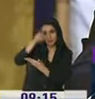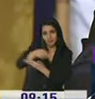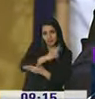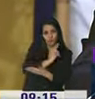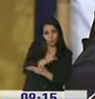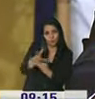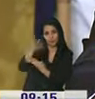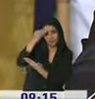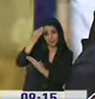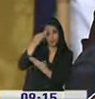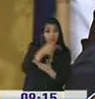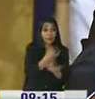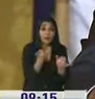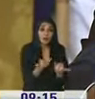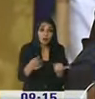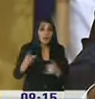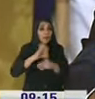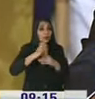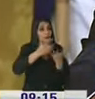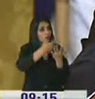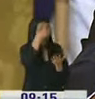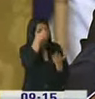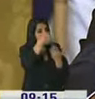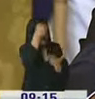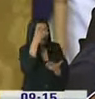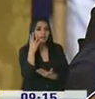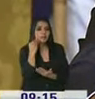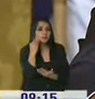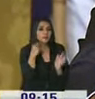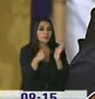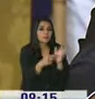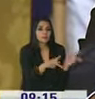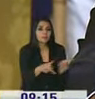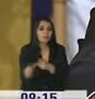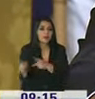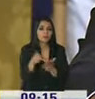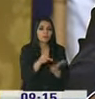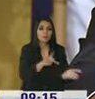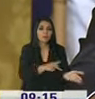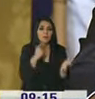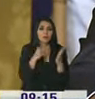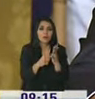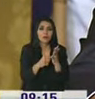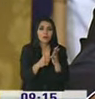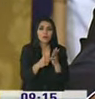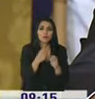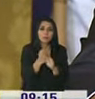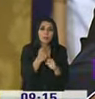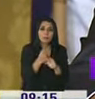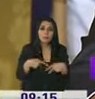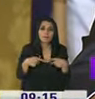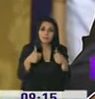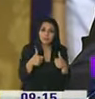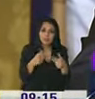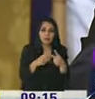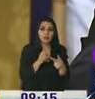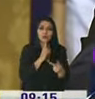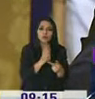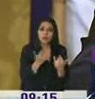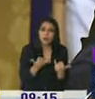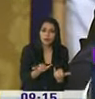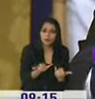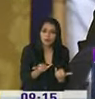nuestras humildes experiencias, entre otros temas como el de programas exitosos como Con Chamba Vive Mejor, el Honduras